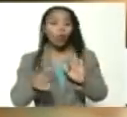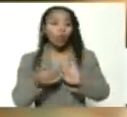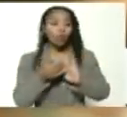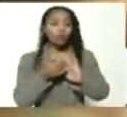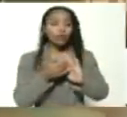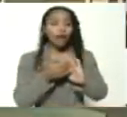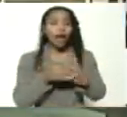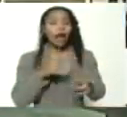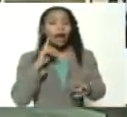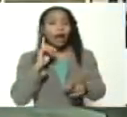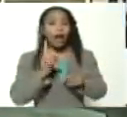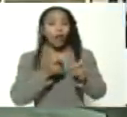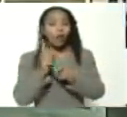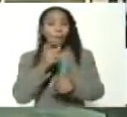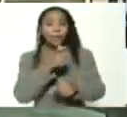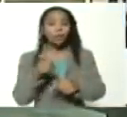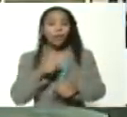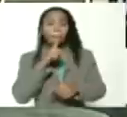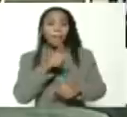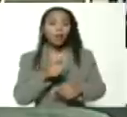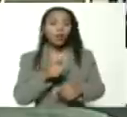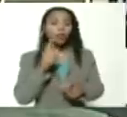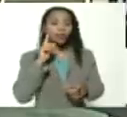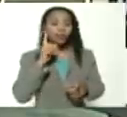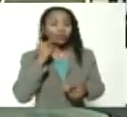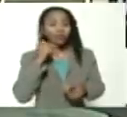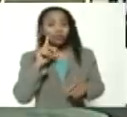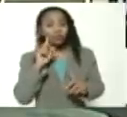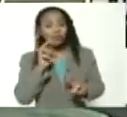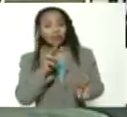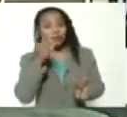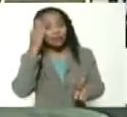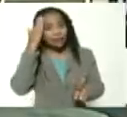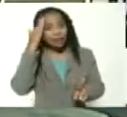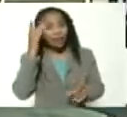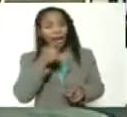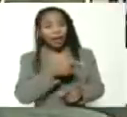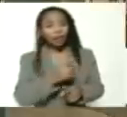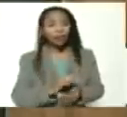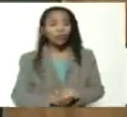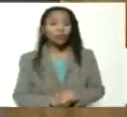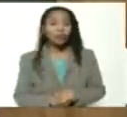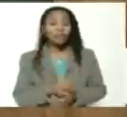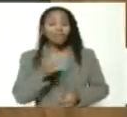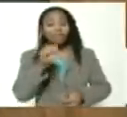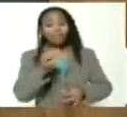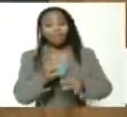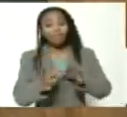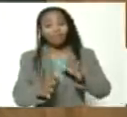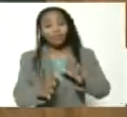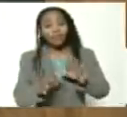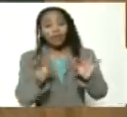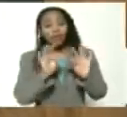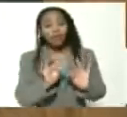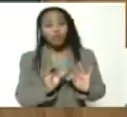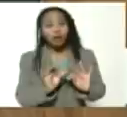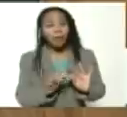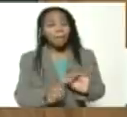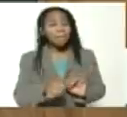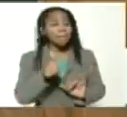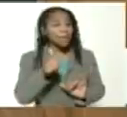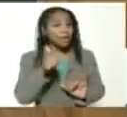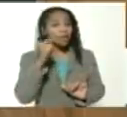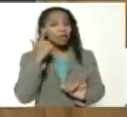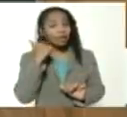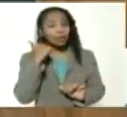organizada y los delitos comunes, que como ustedes saben es lamentablemente el tipo de delitos más cotidianos que